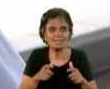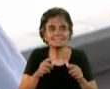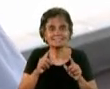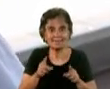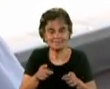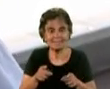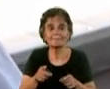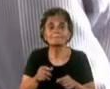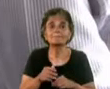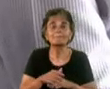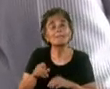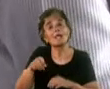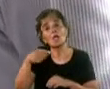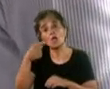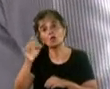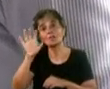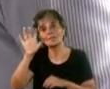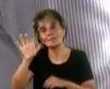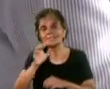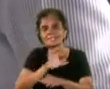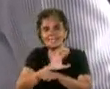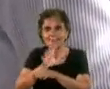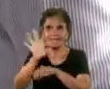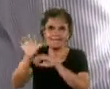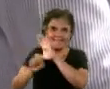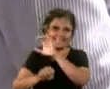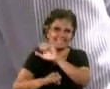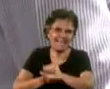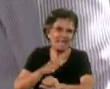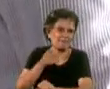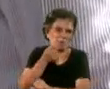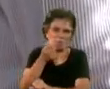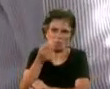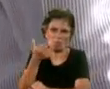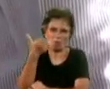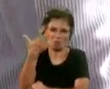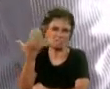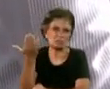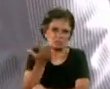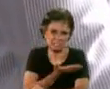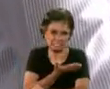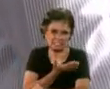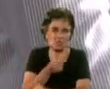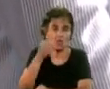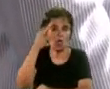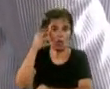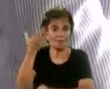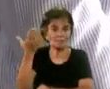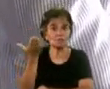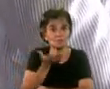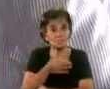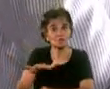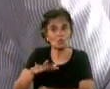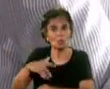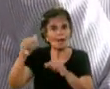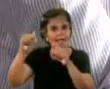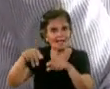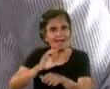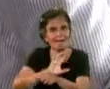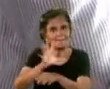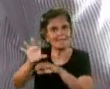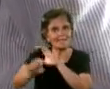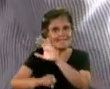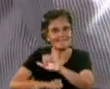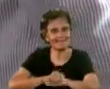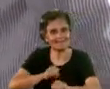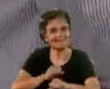pequeño porcentaje que viene de otra provincia, pero es mínima, es un 5%, el 95% es de acá de la zona. Cada